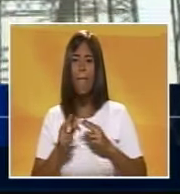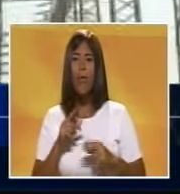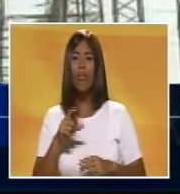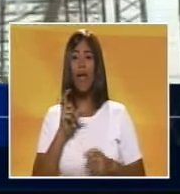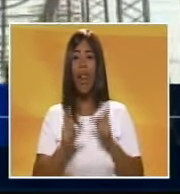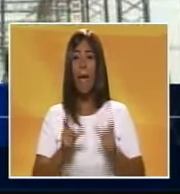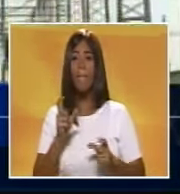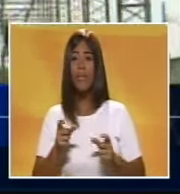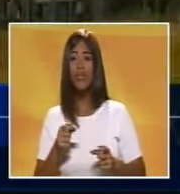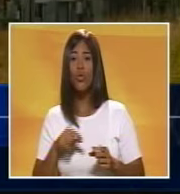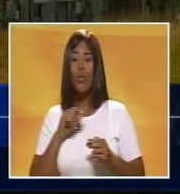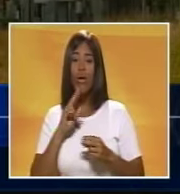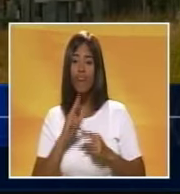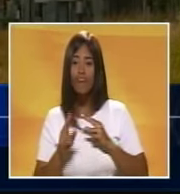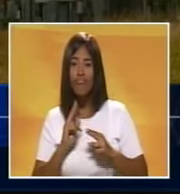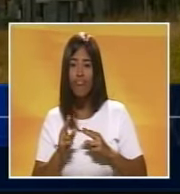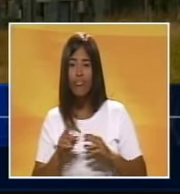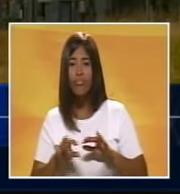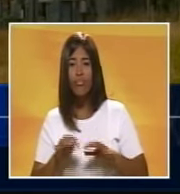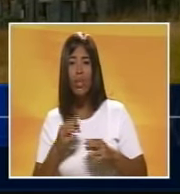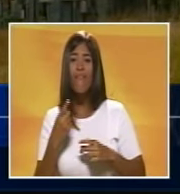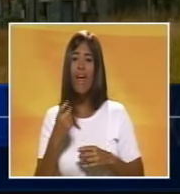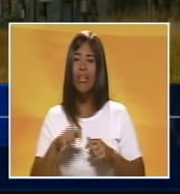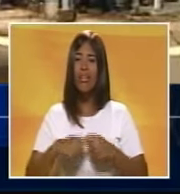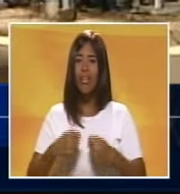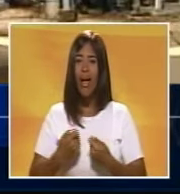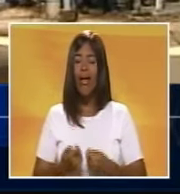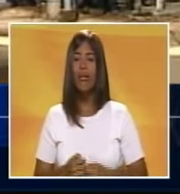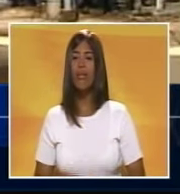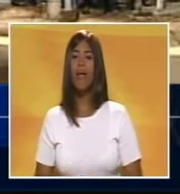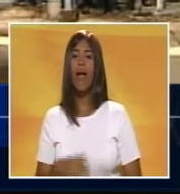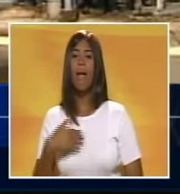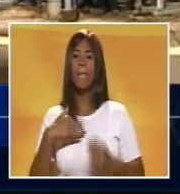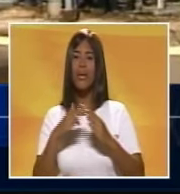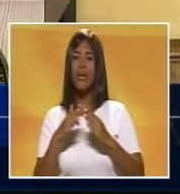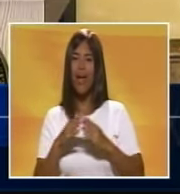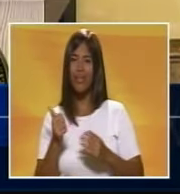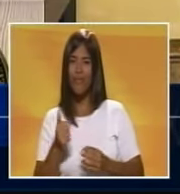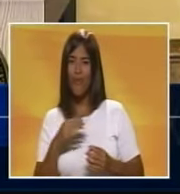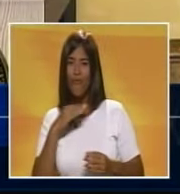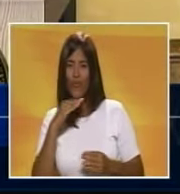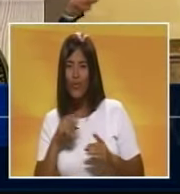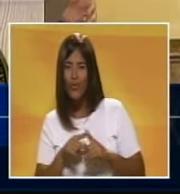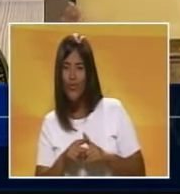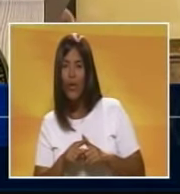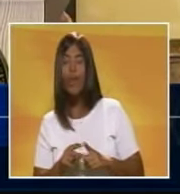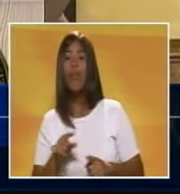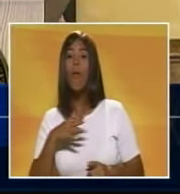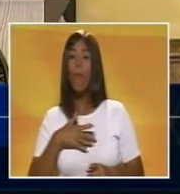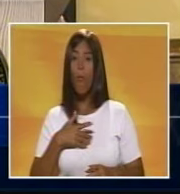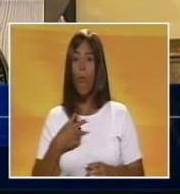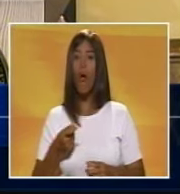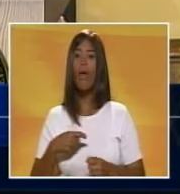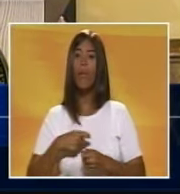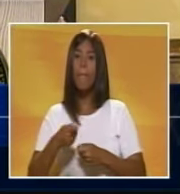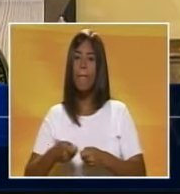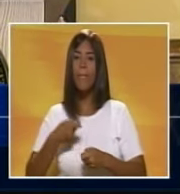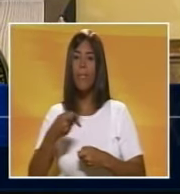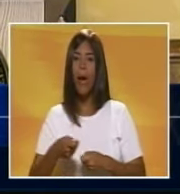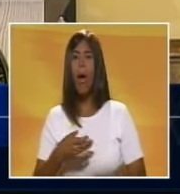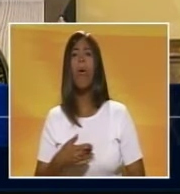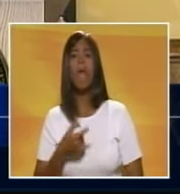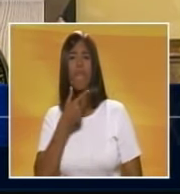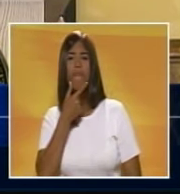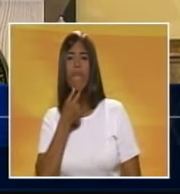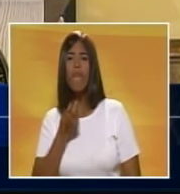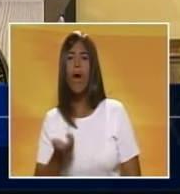vaya más allá de Mi Casa Bien Equipada y pueda obtener un crédito, pueda tener la